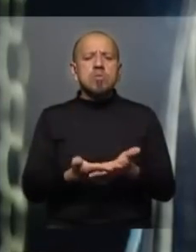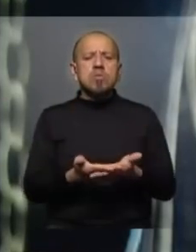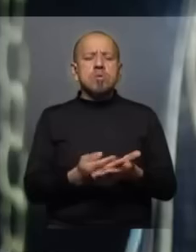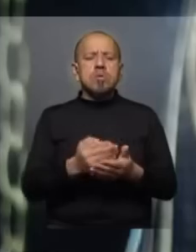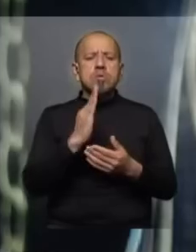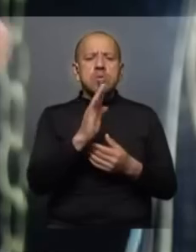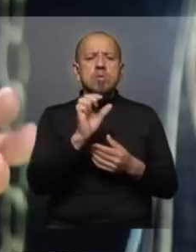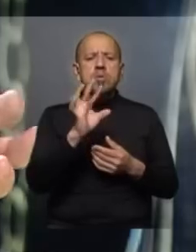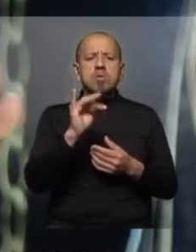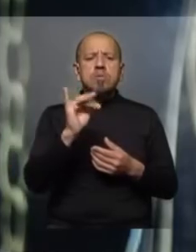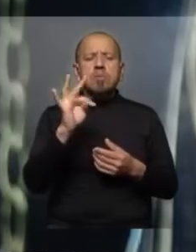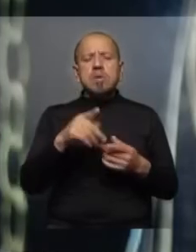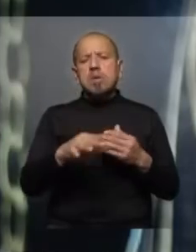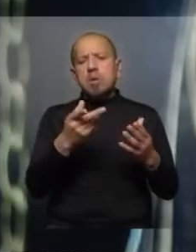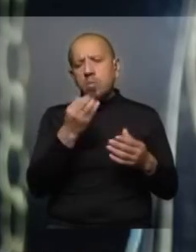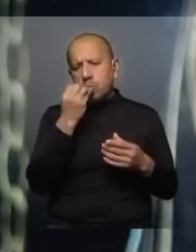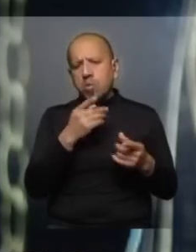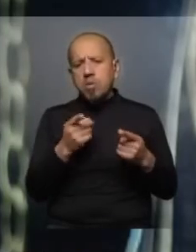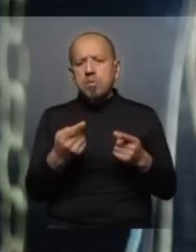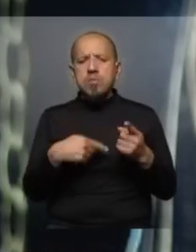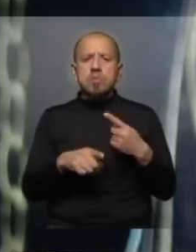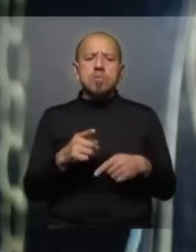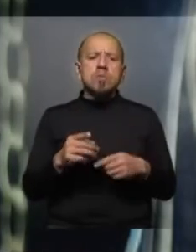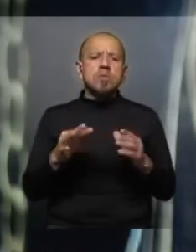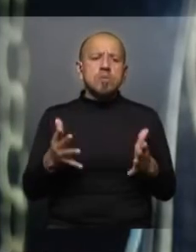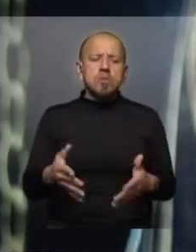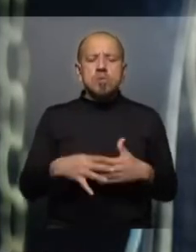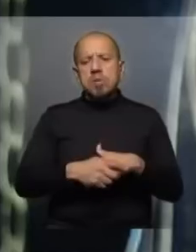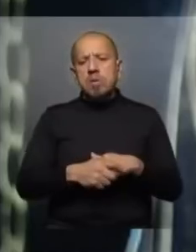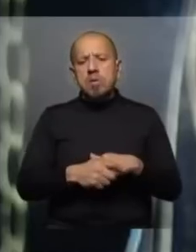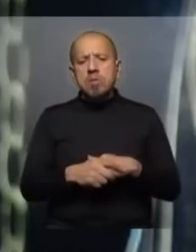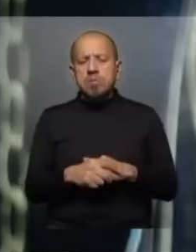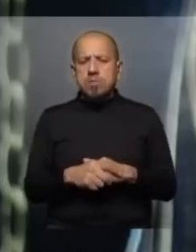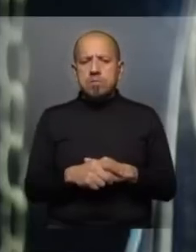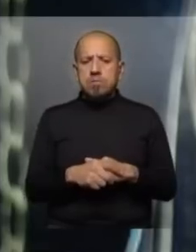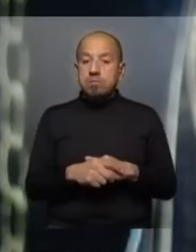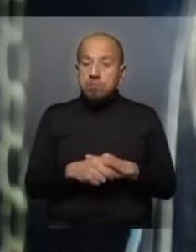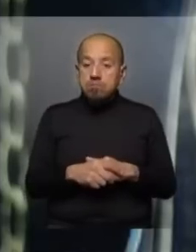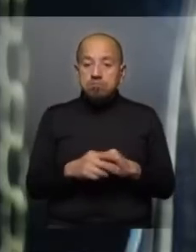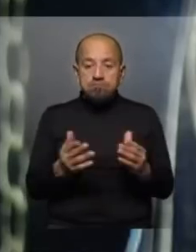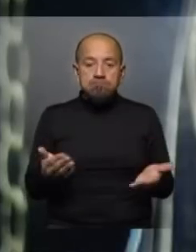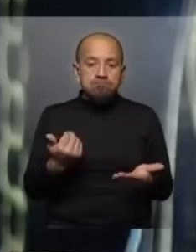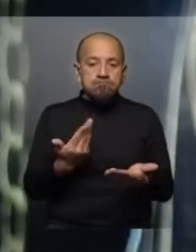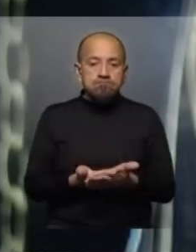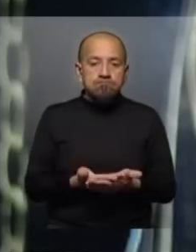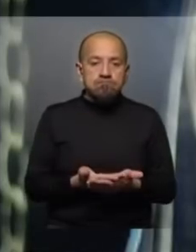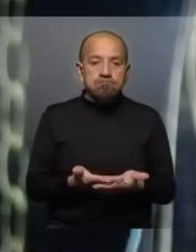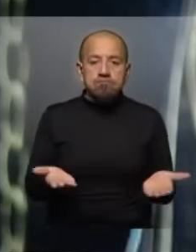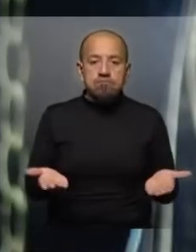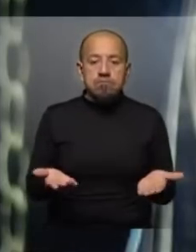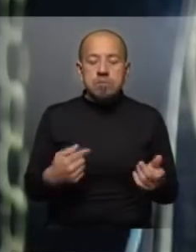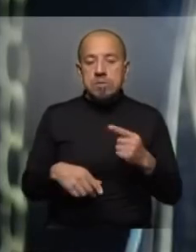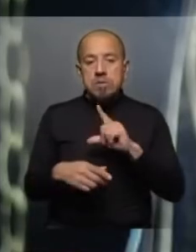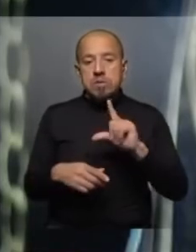que es tan bueno y y y además es amigo de no sé quién Bueno le propusieron a petit y petit lo sacó